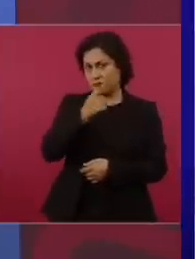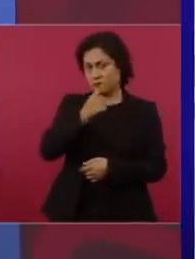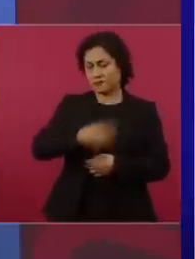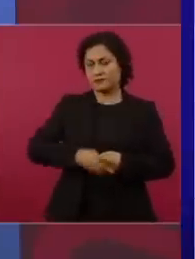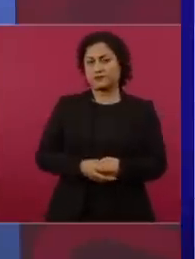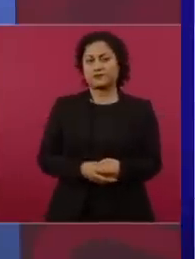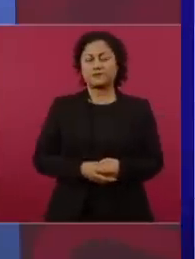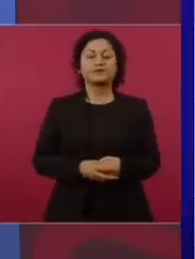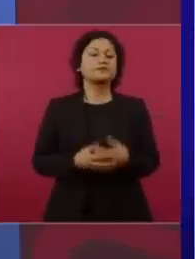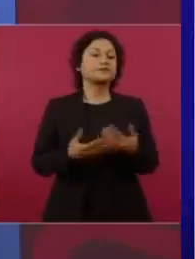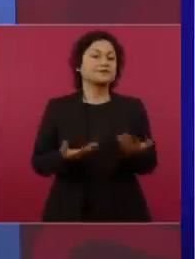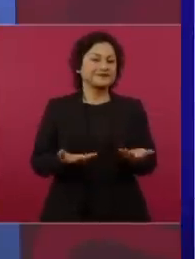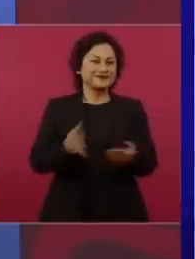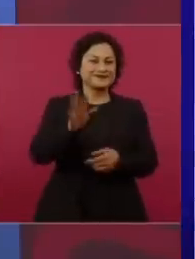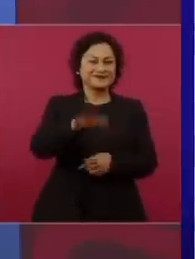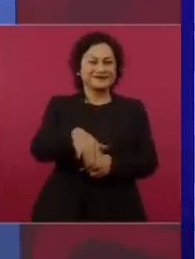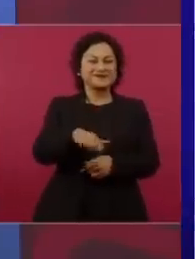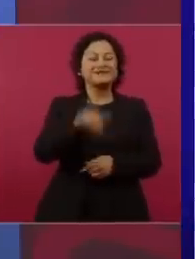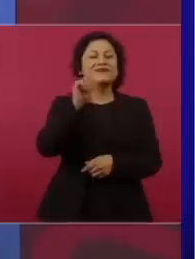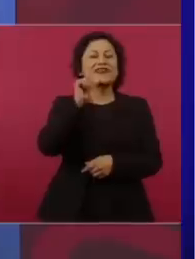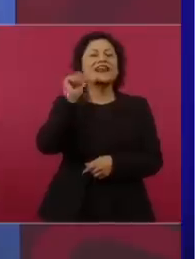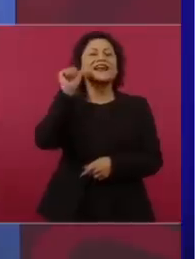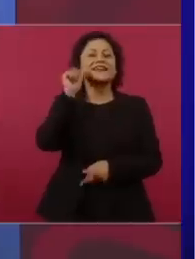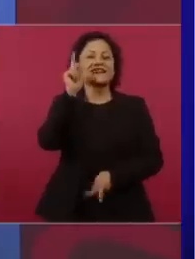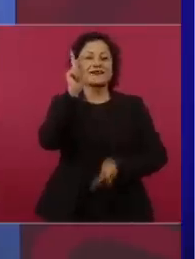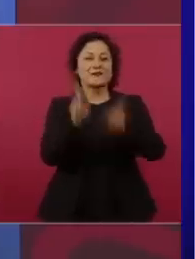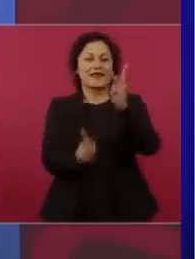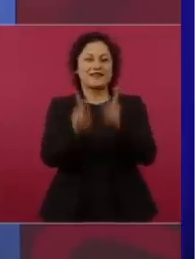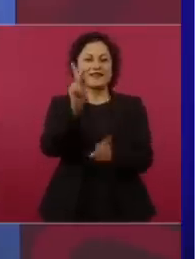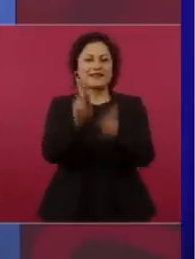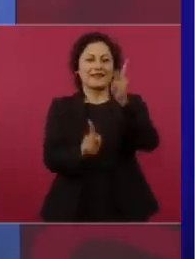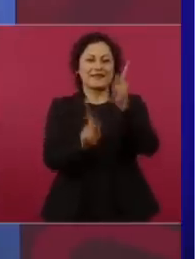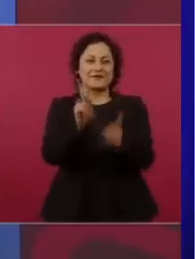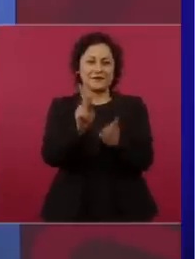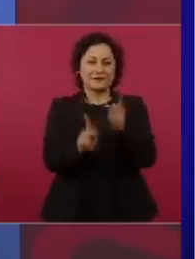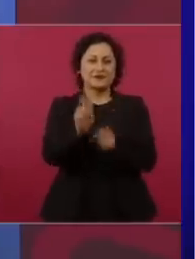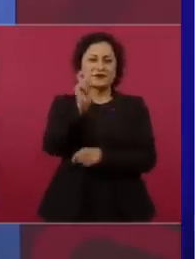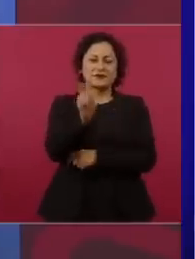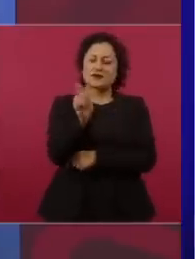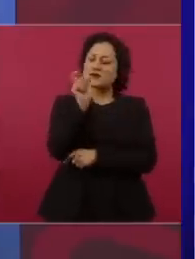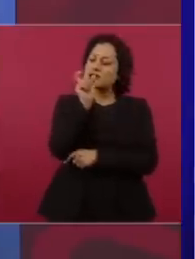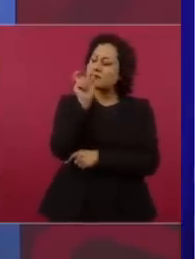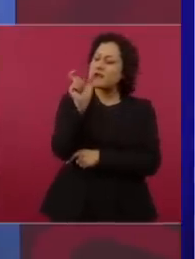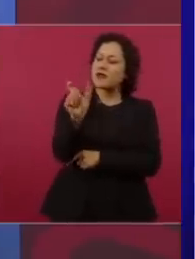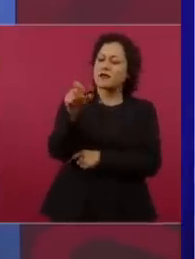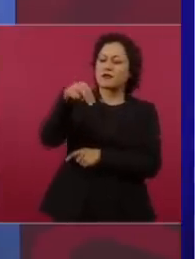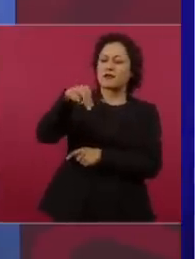Y ayer hablábamos de dónde viene el naco, del totonaco,